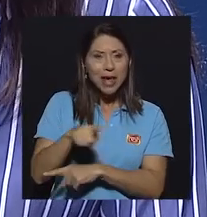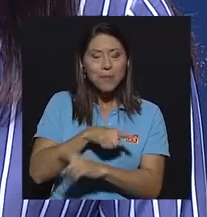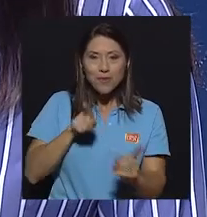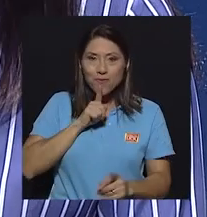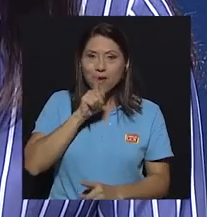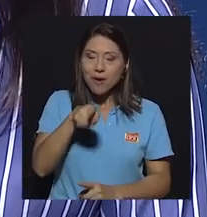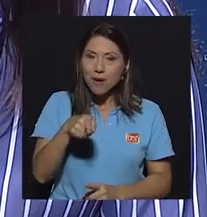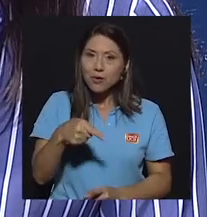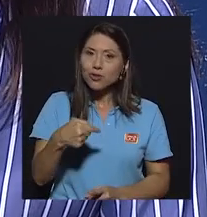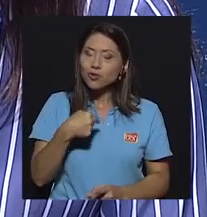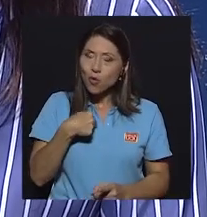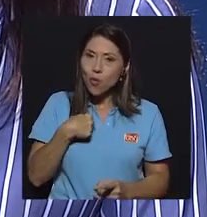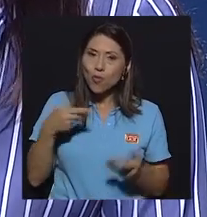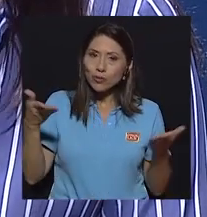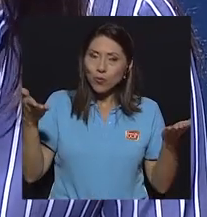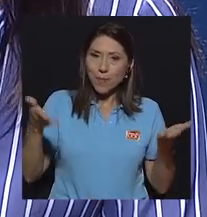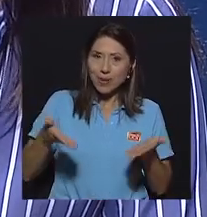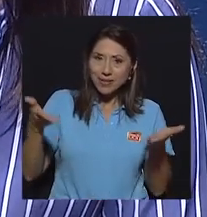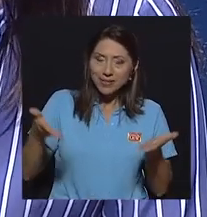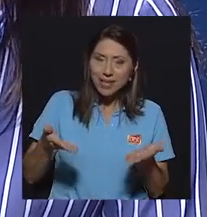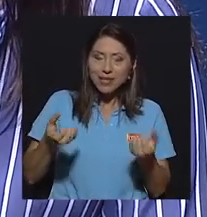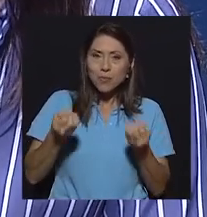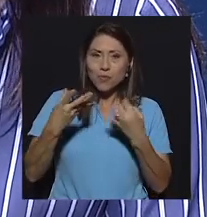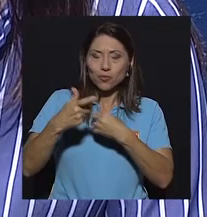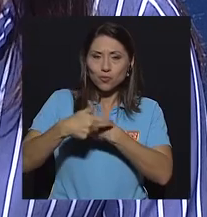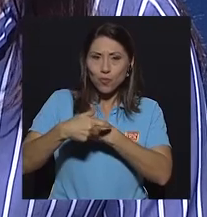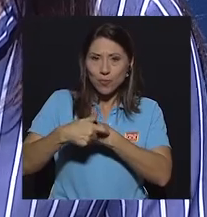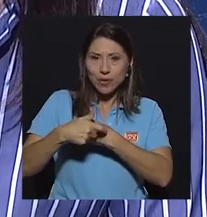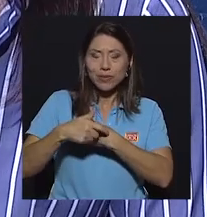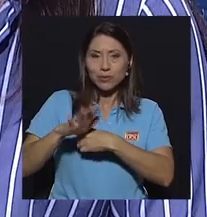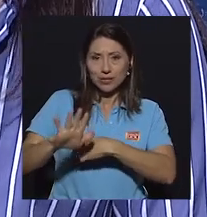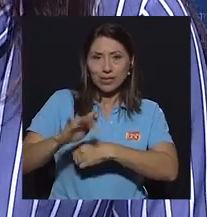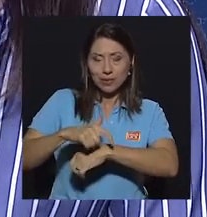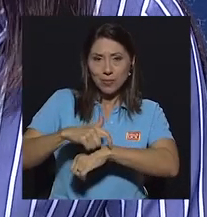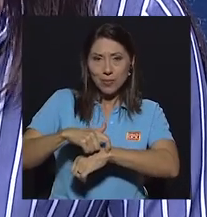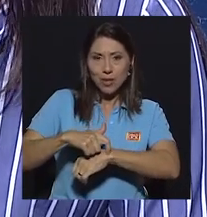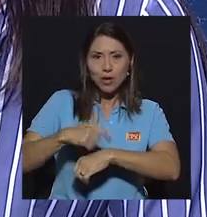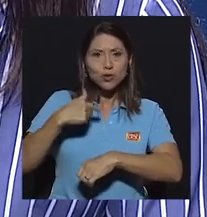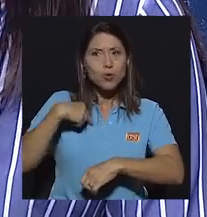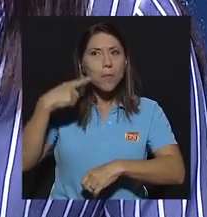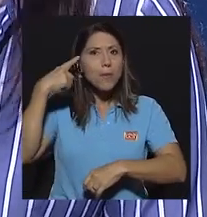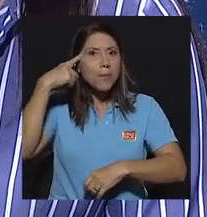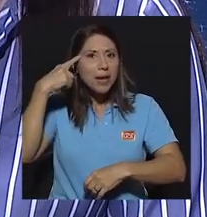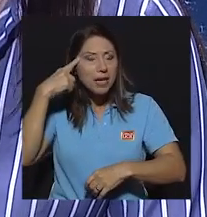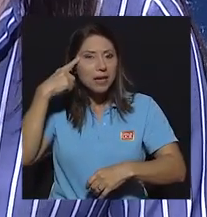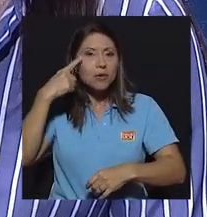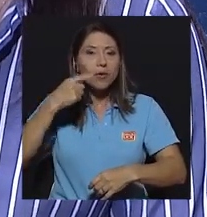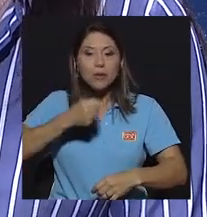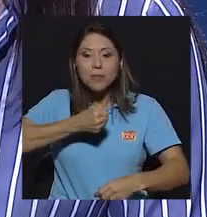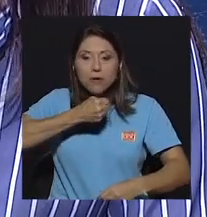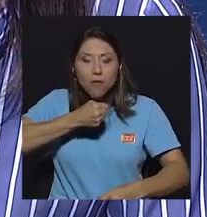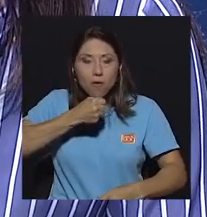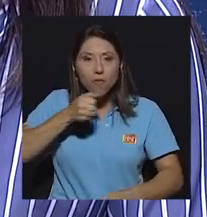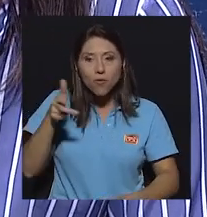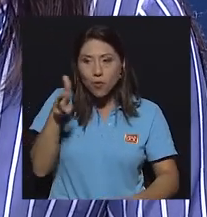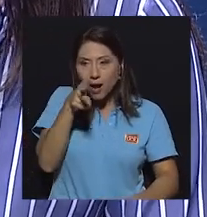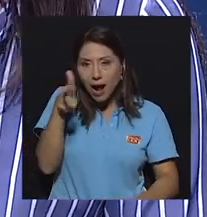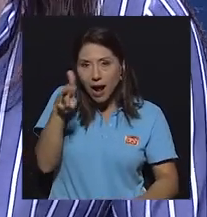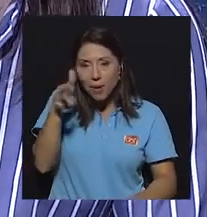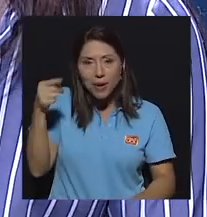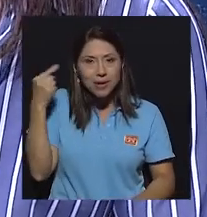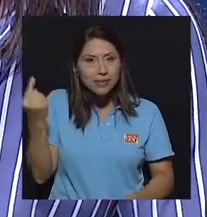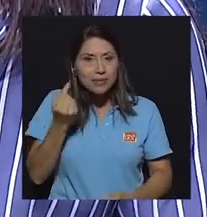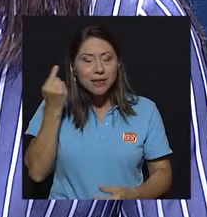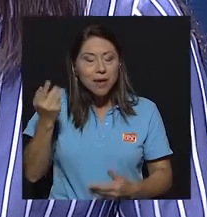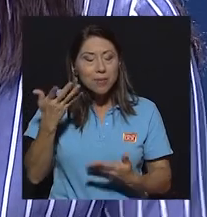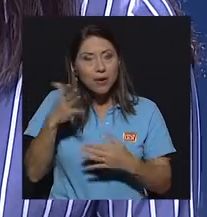estuve como presente en tantos momentos en ese periodo que me imagino que la cámara y el micrófono y todo eso, pues siempre